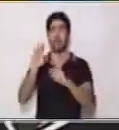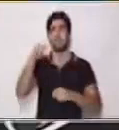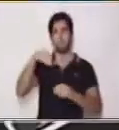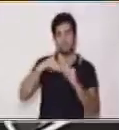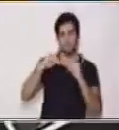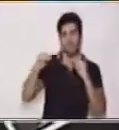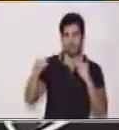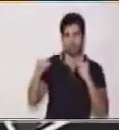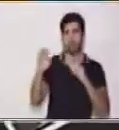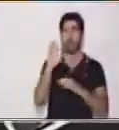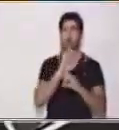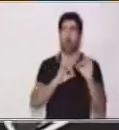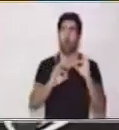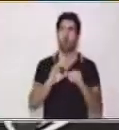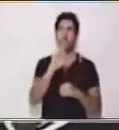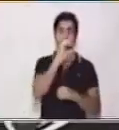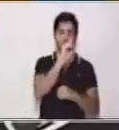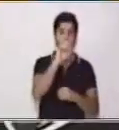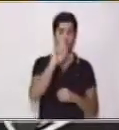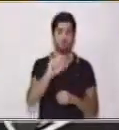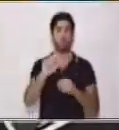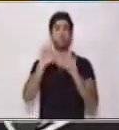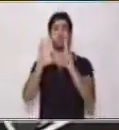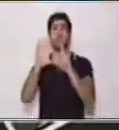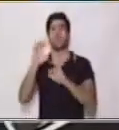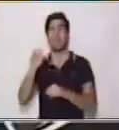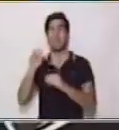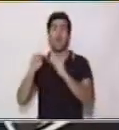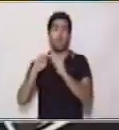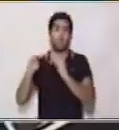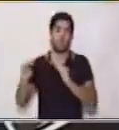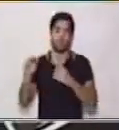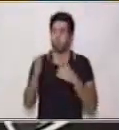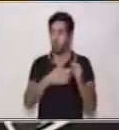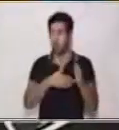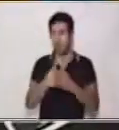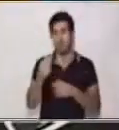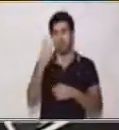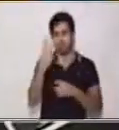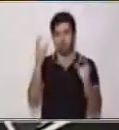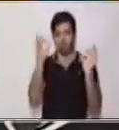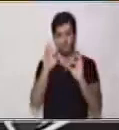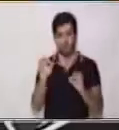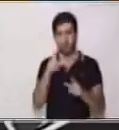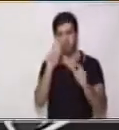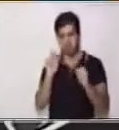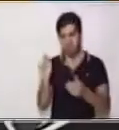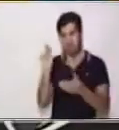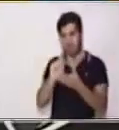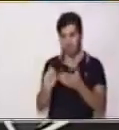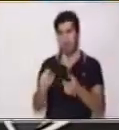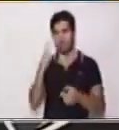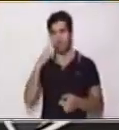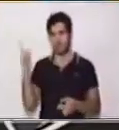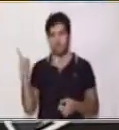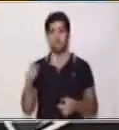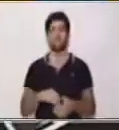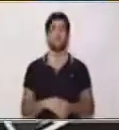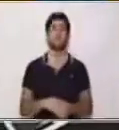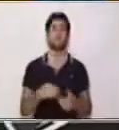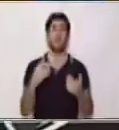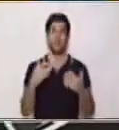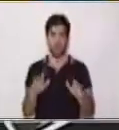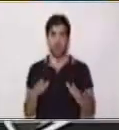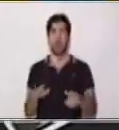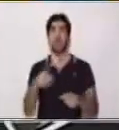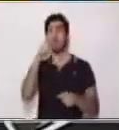metros o 0.60 metros. Lo puedes escribir de las dos formas, que es correcto, representa lo mismo. Y